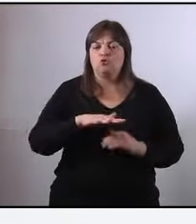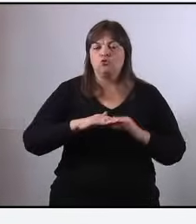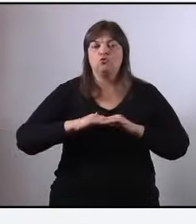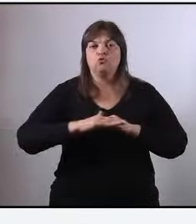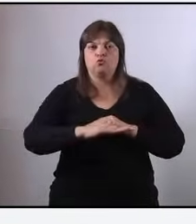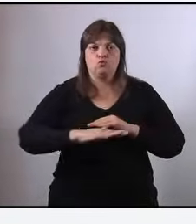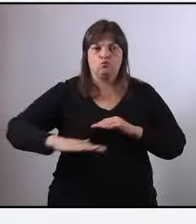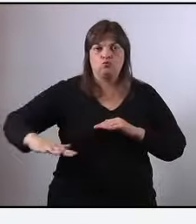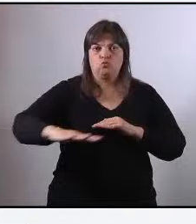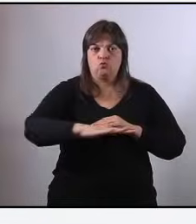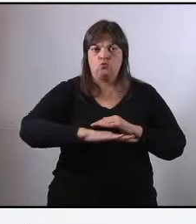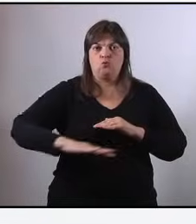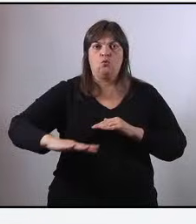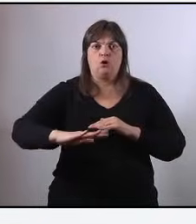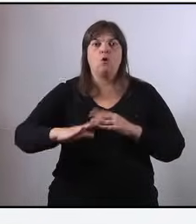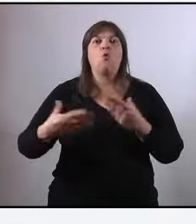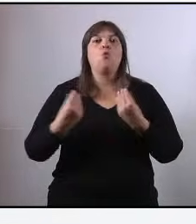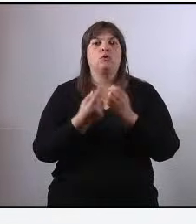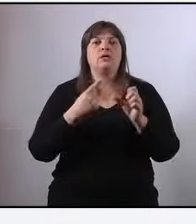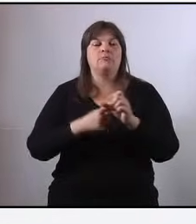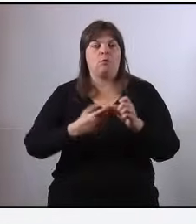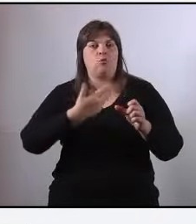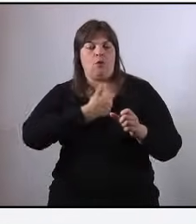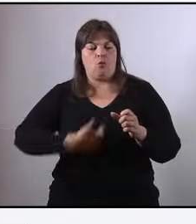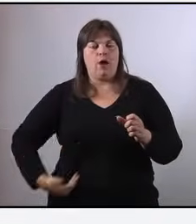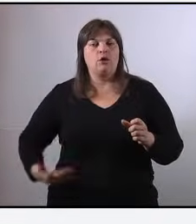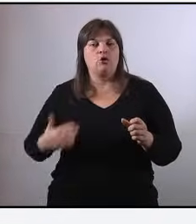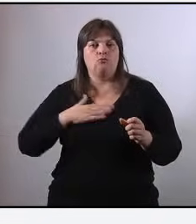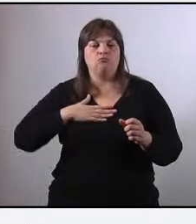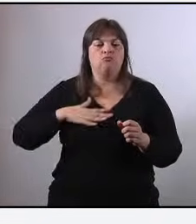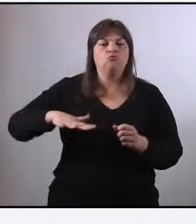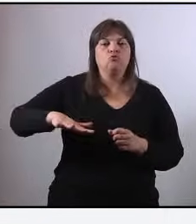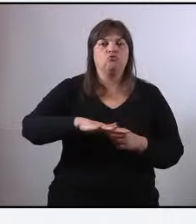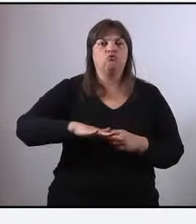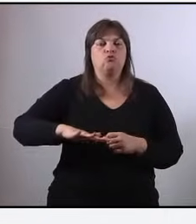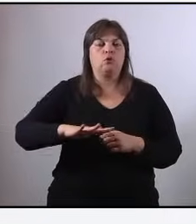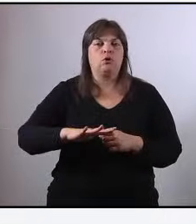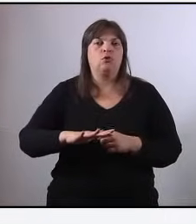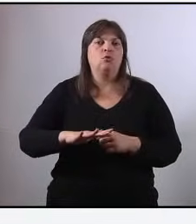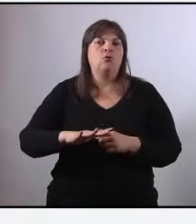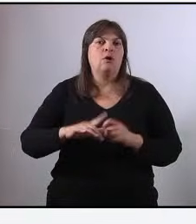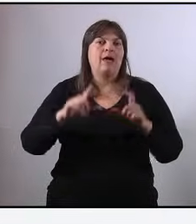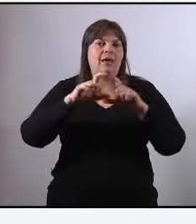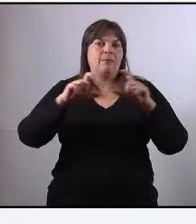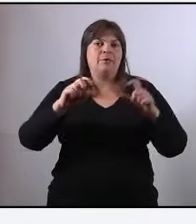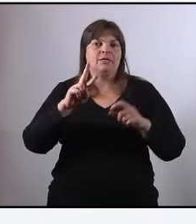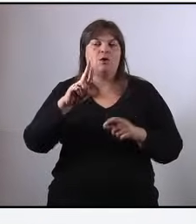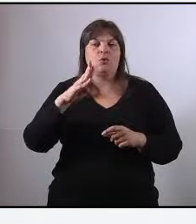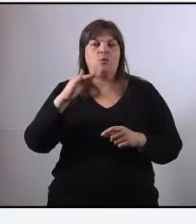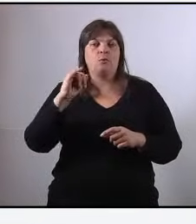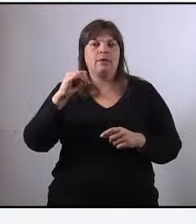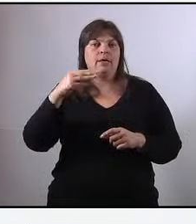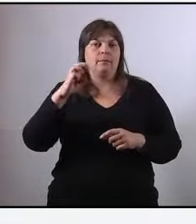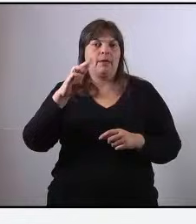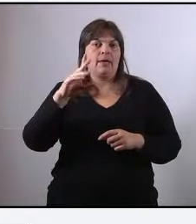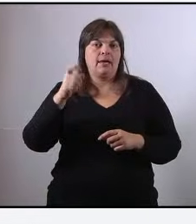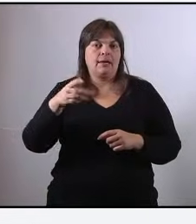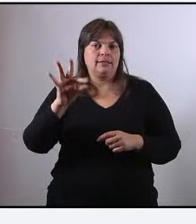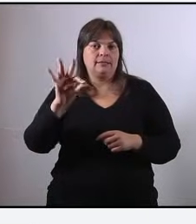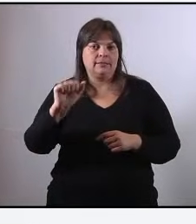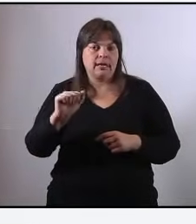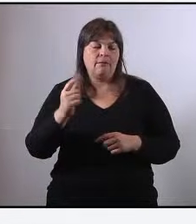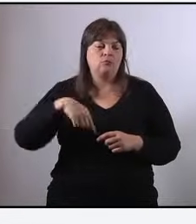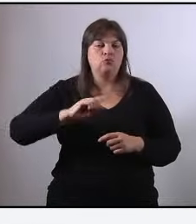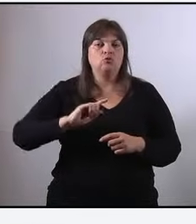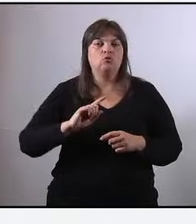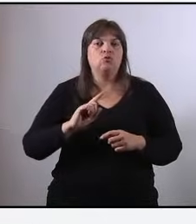del que es titular la Junta de Extremadura, suelo de que es titular la empresa de Urbipexa y establecemos convenios con